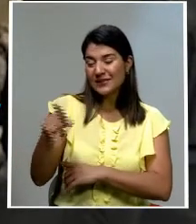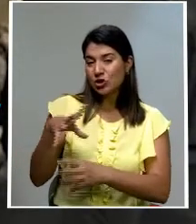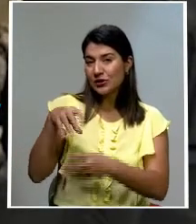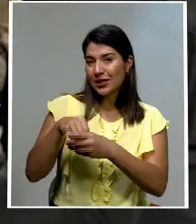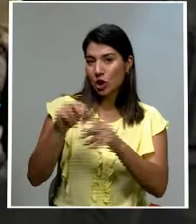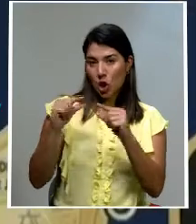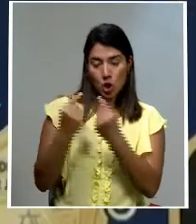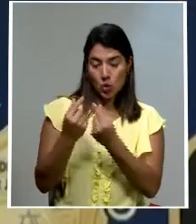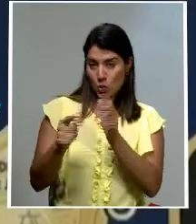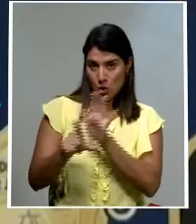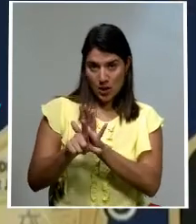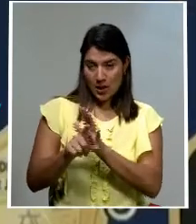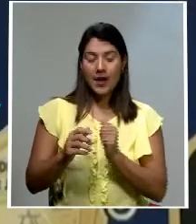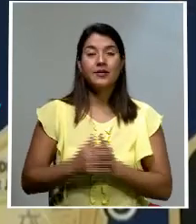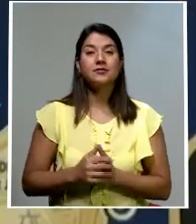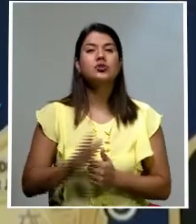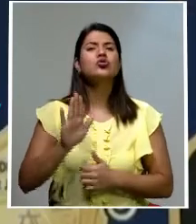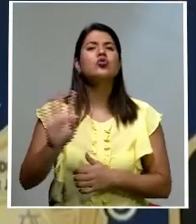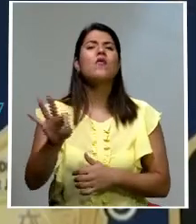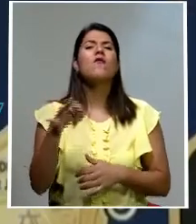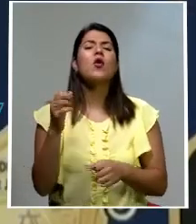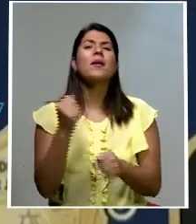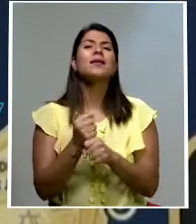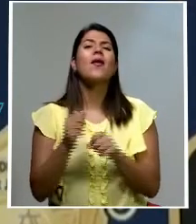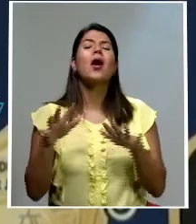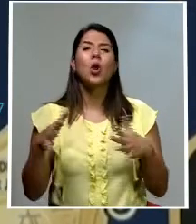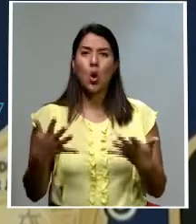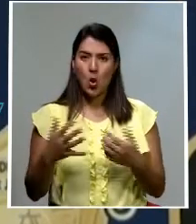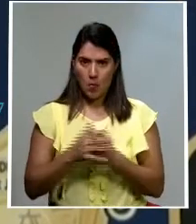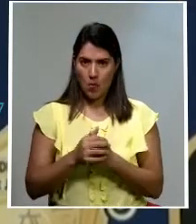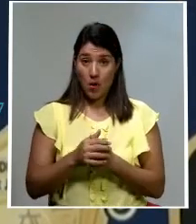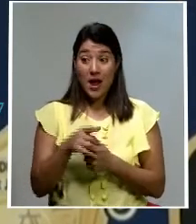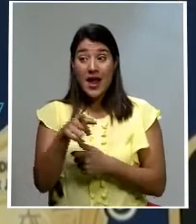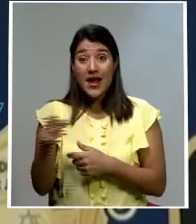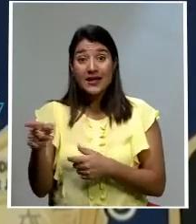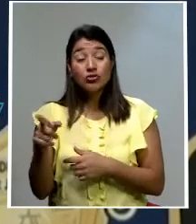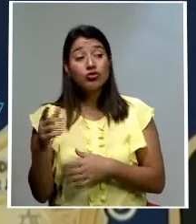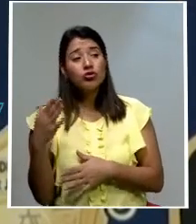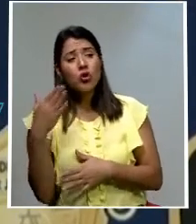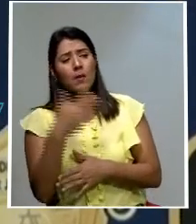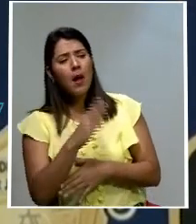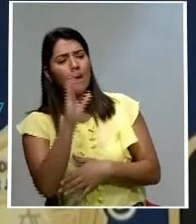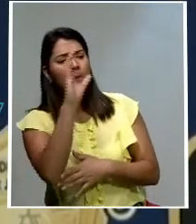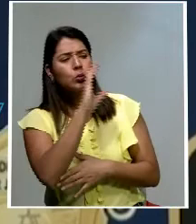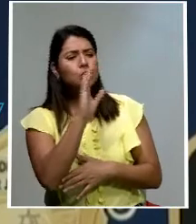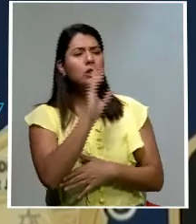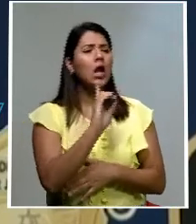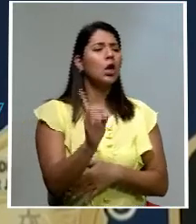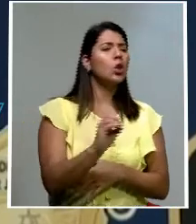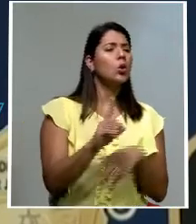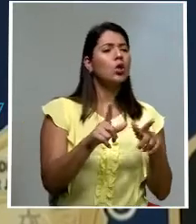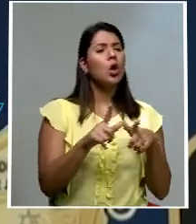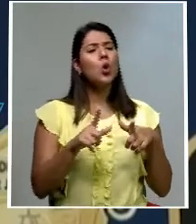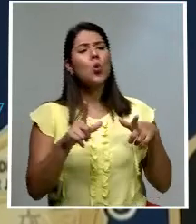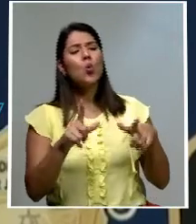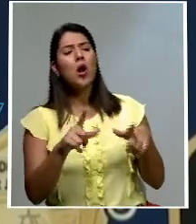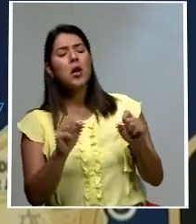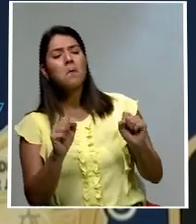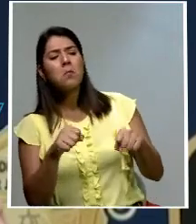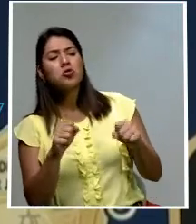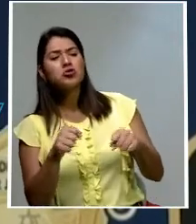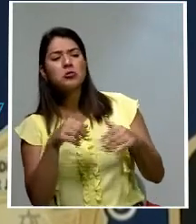El modo de operación de este grupo era esencialmente ubicar sitios susceptibles de fácil